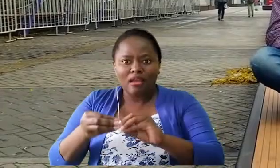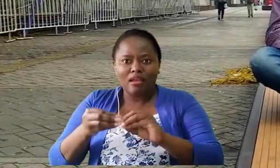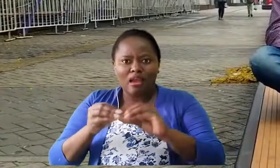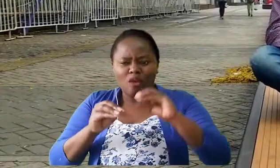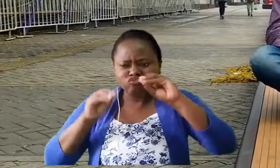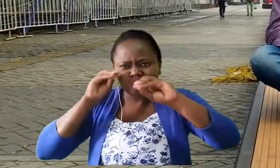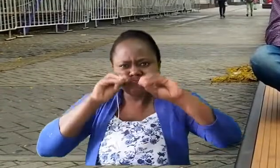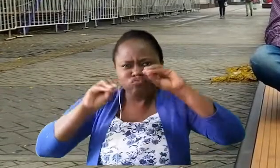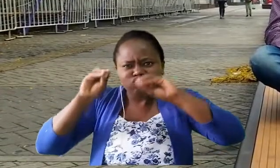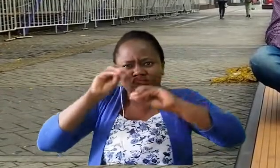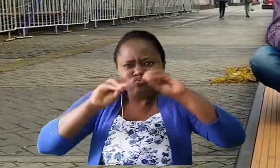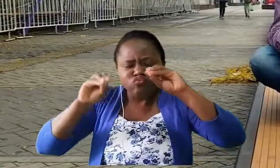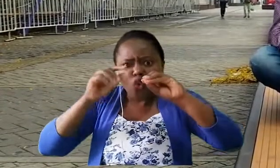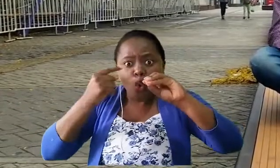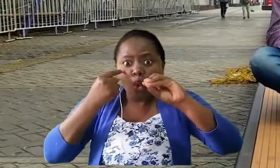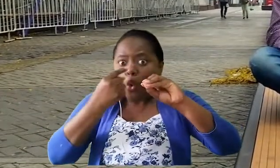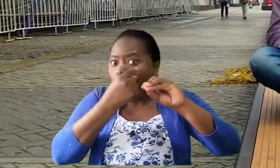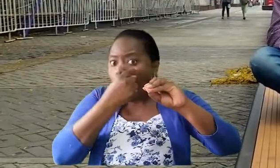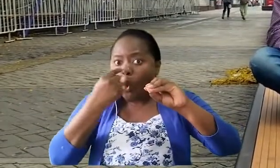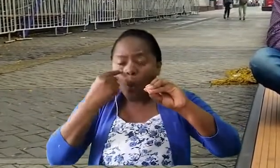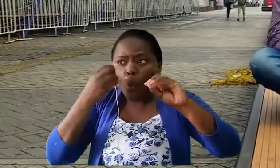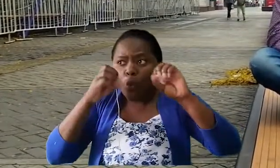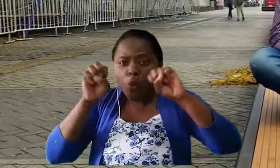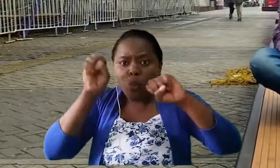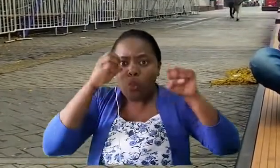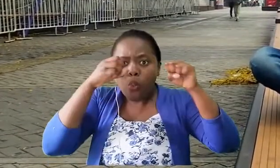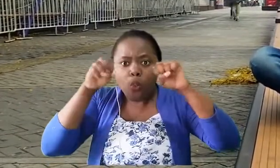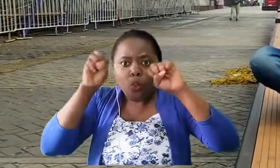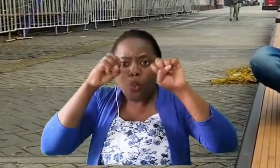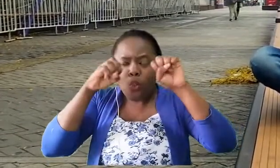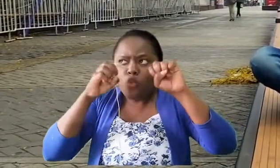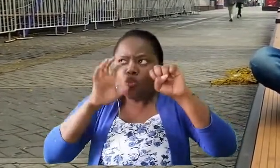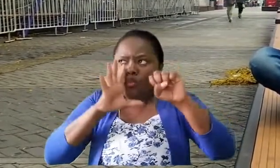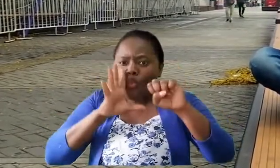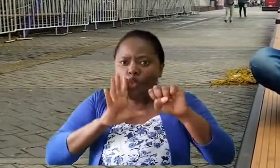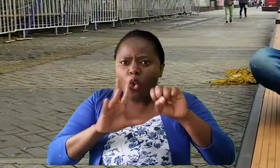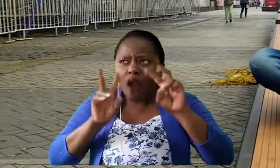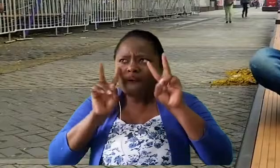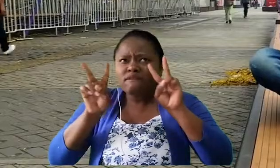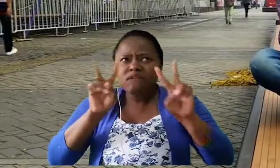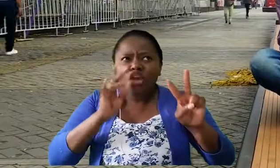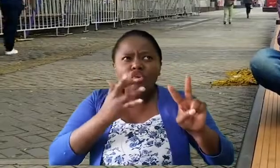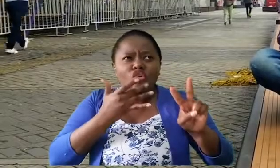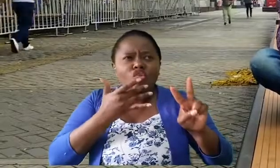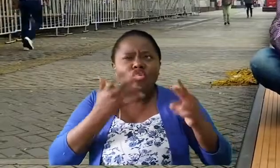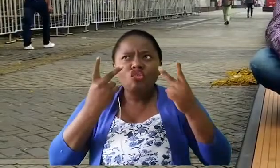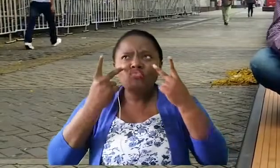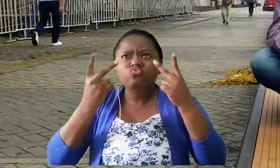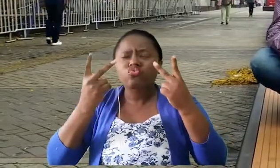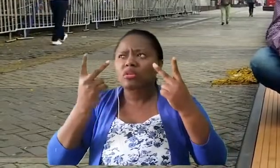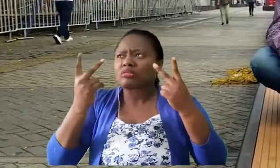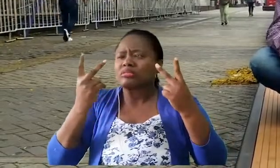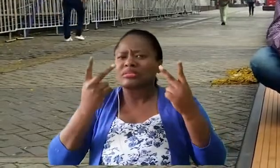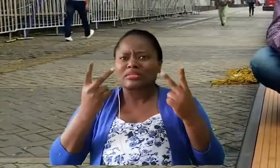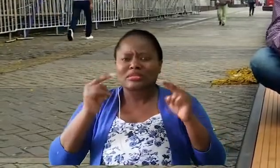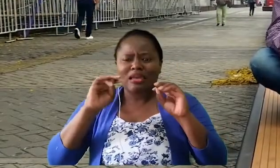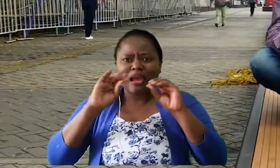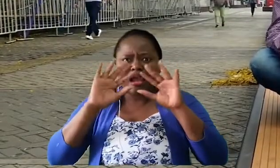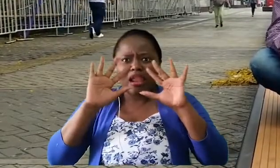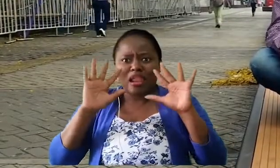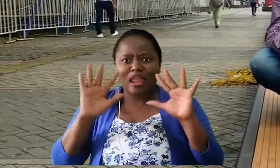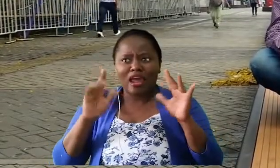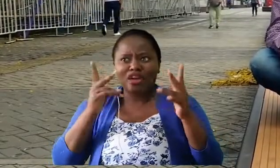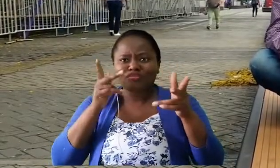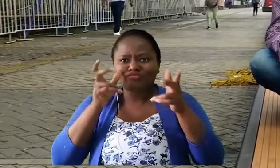cosas que nos sorprenden y que nos llaman tanto la atención, dice el científico y